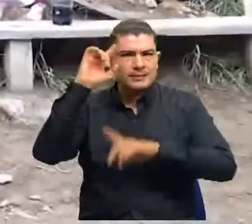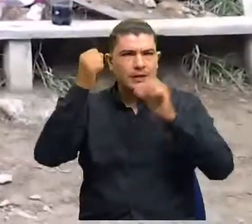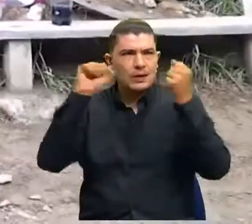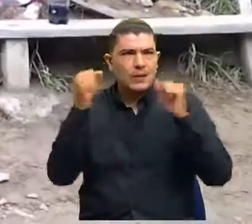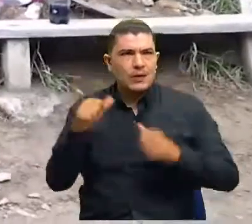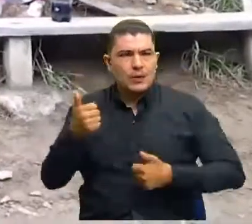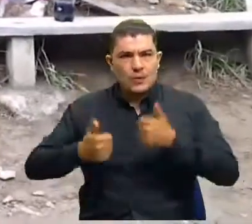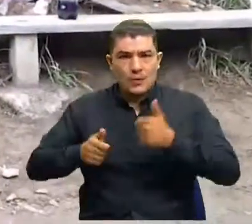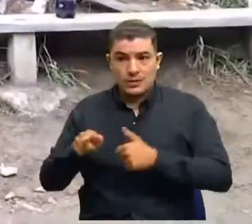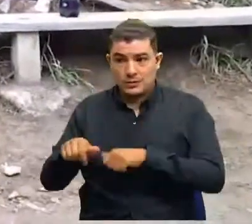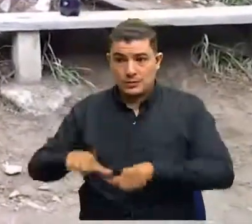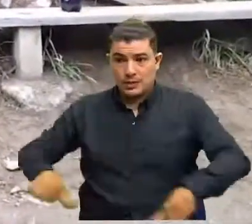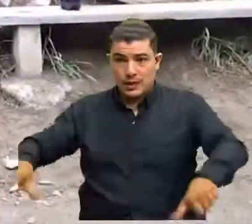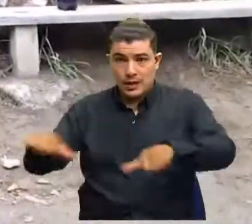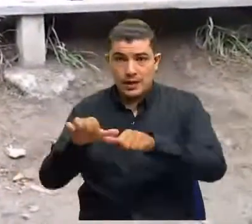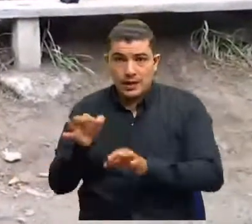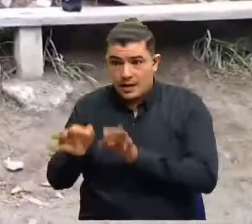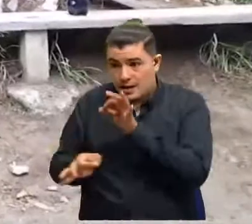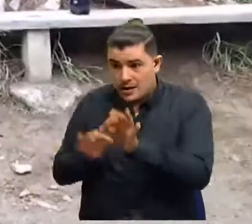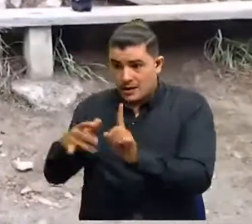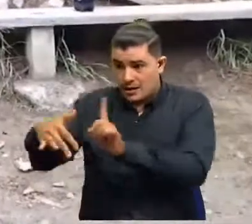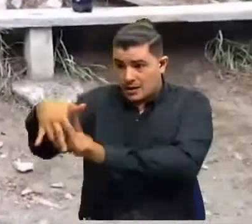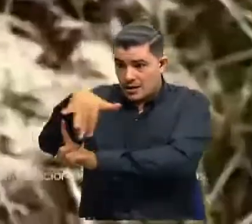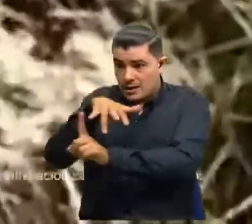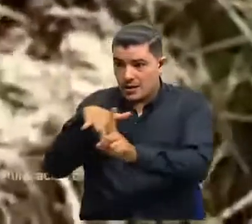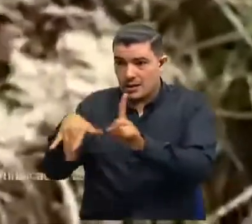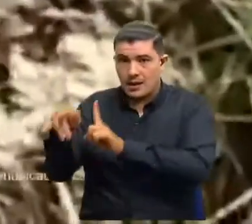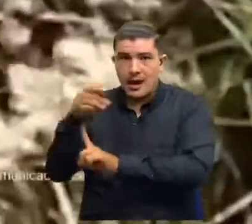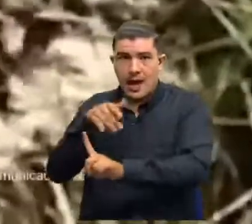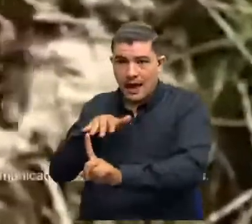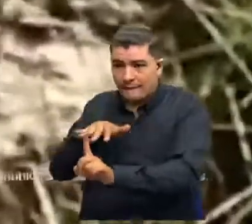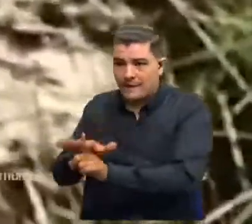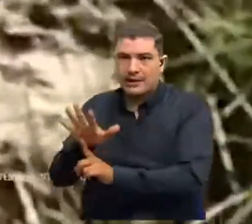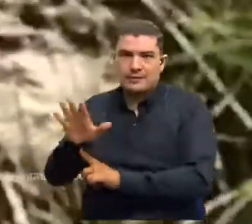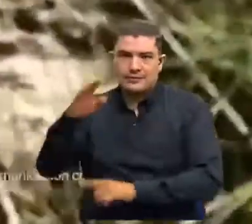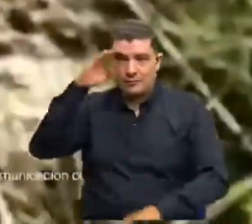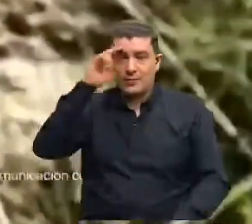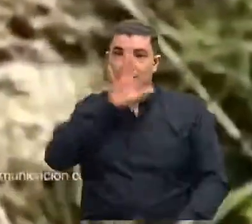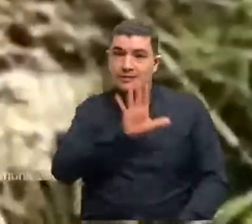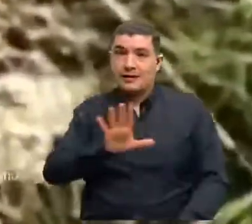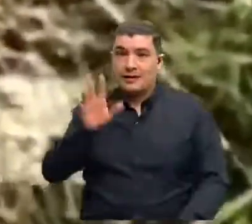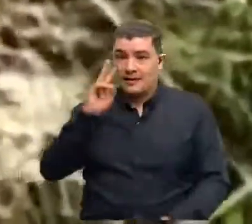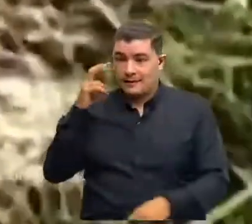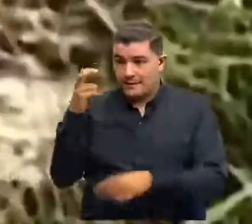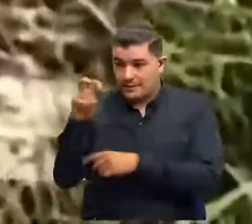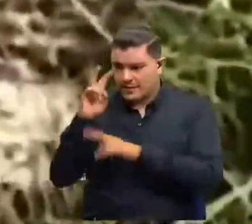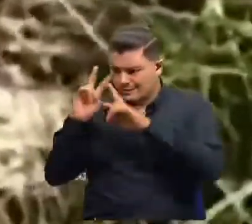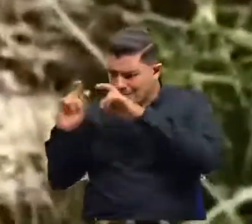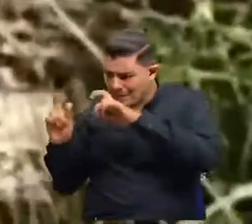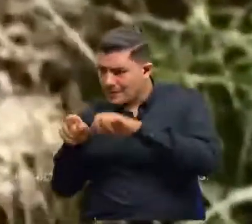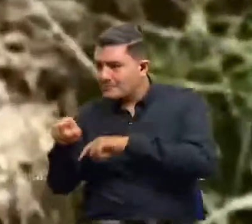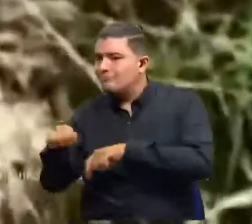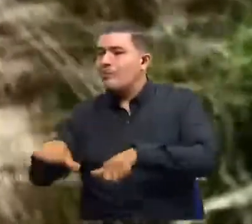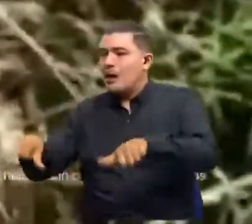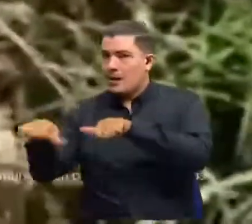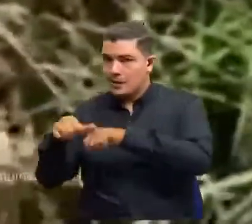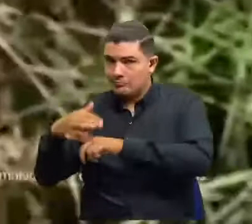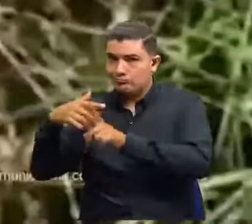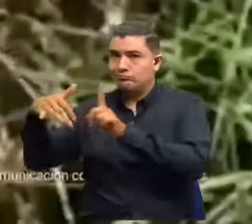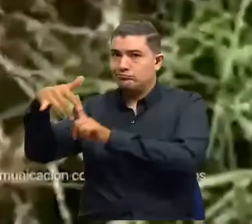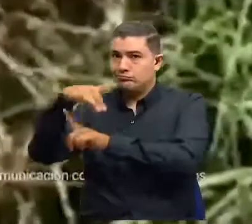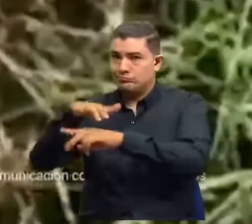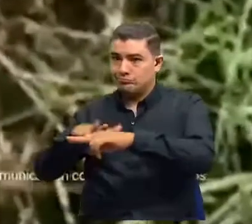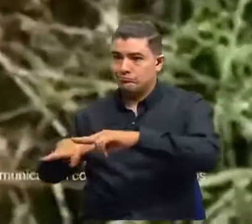la zona de protección ambiental se vio afectada, puntualizó la fiscalía. Aquí fueron capturadas y